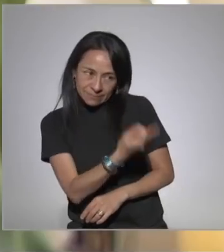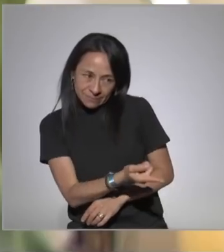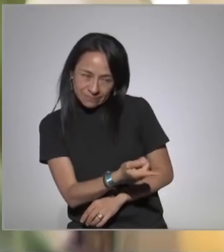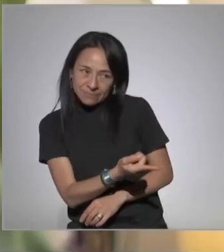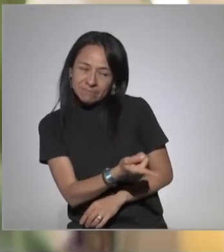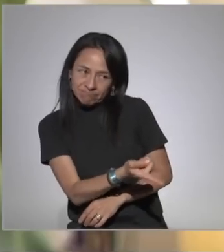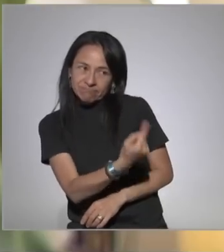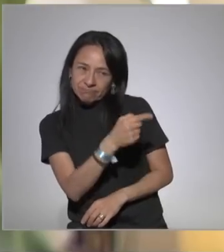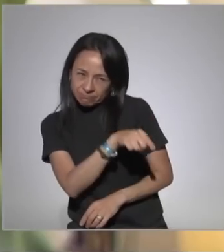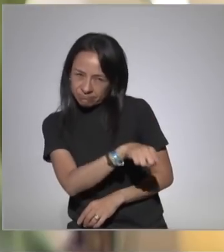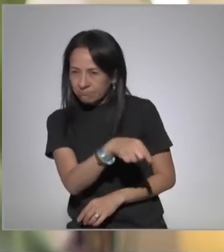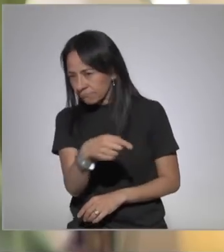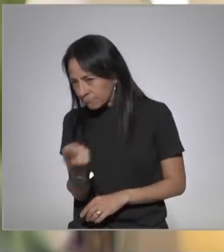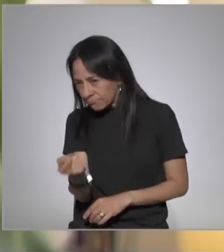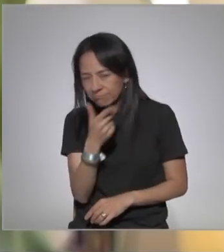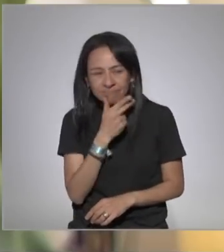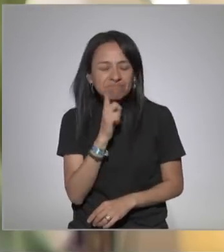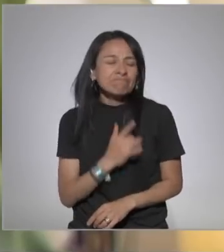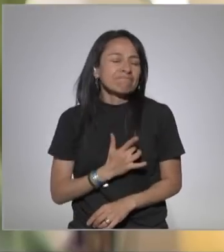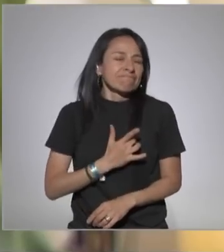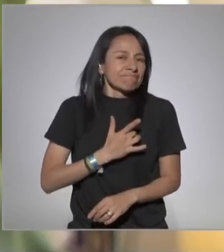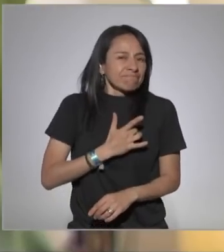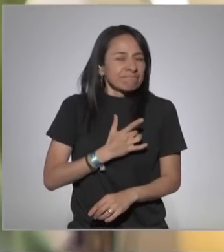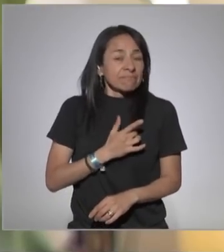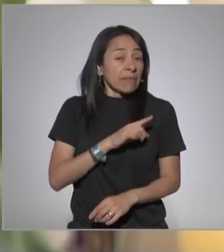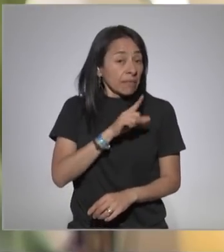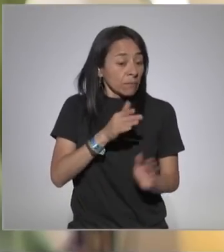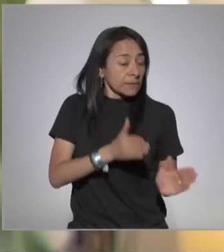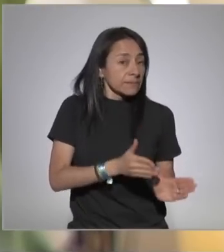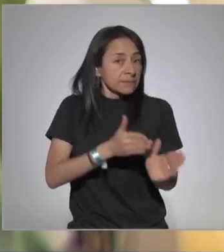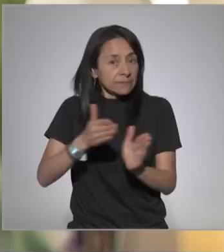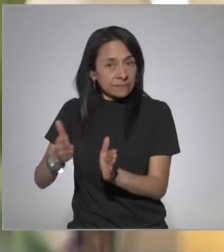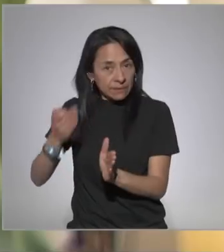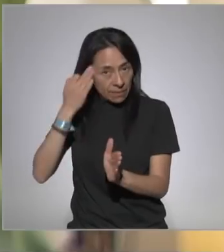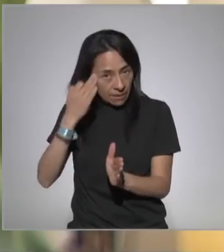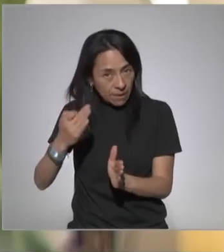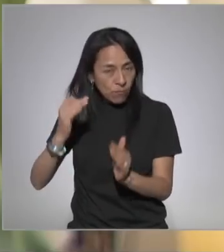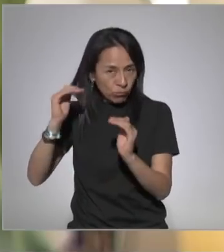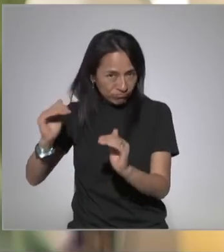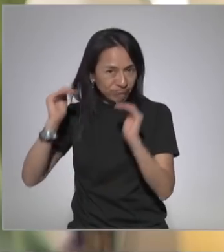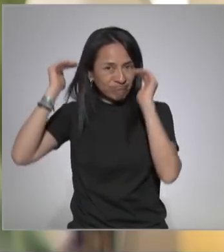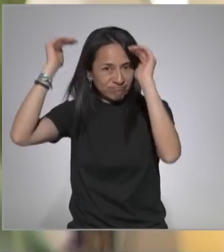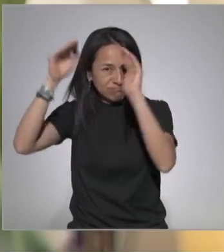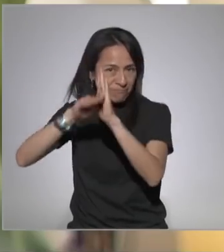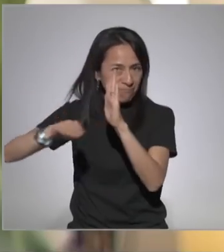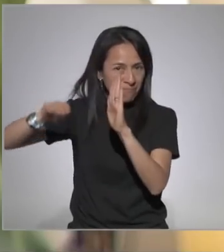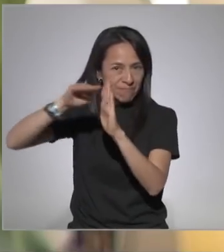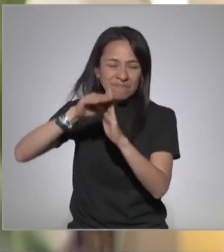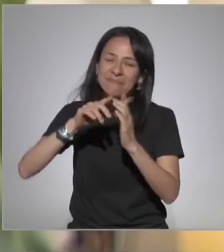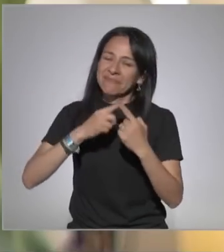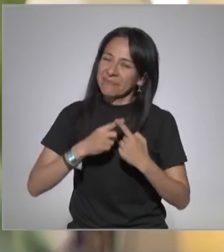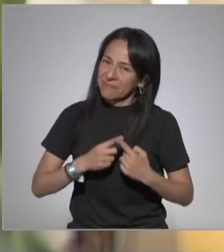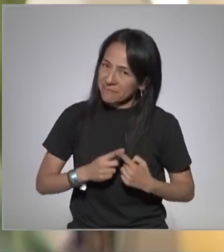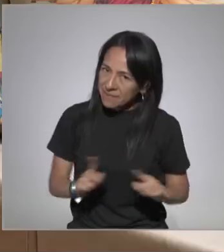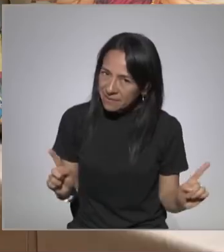otra. Ya en la madurez se vive de distinta manera. El amor se puede también